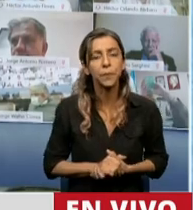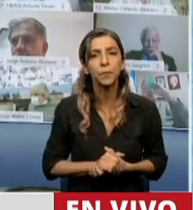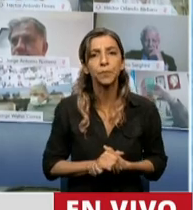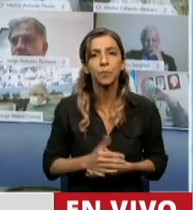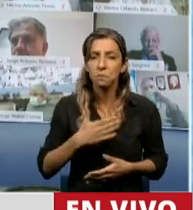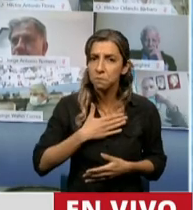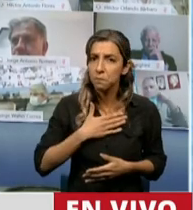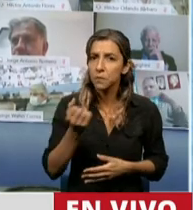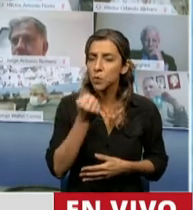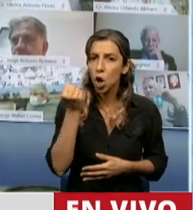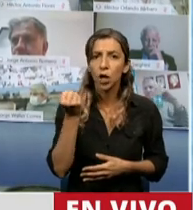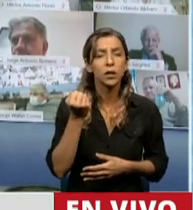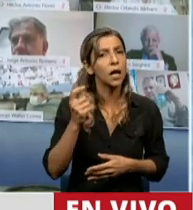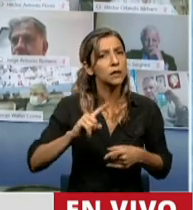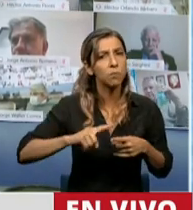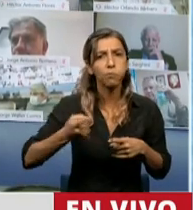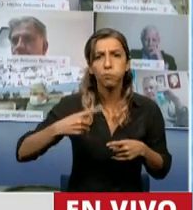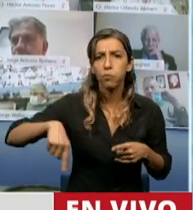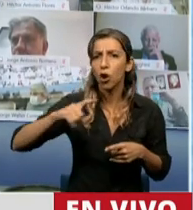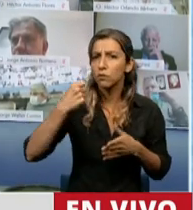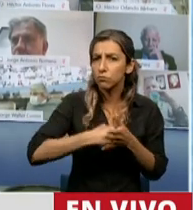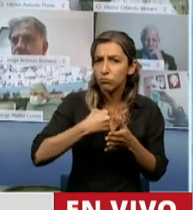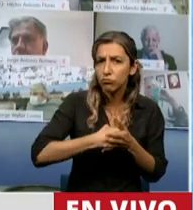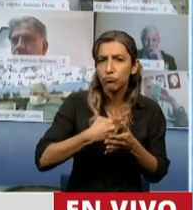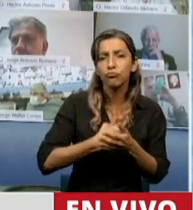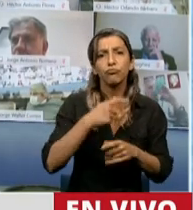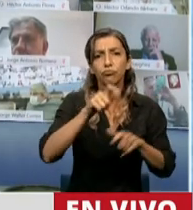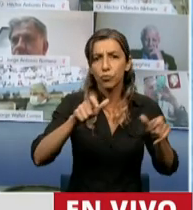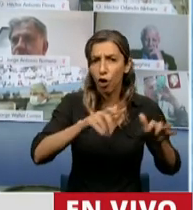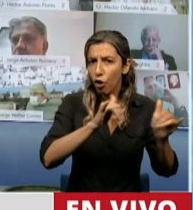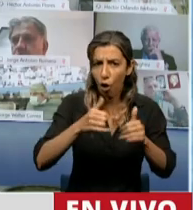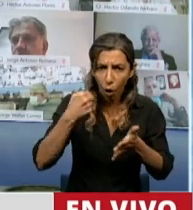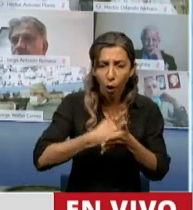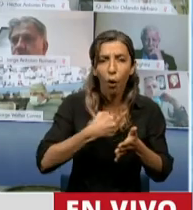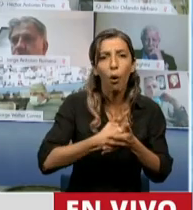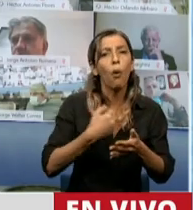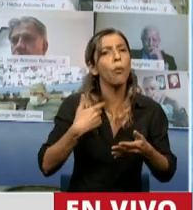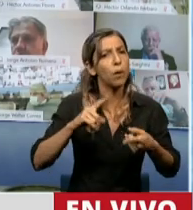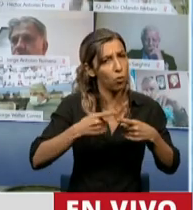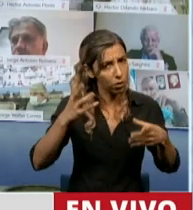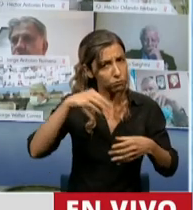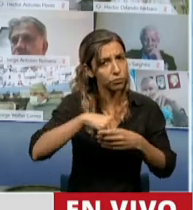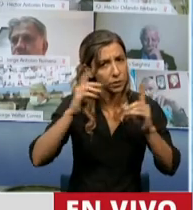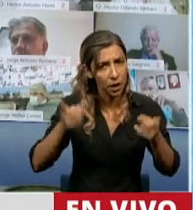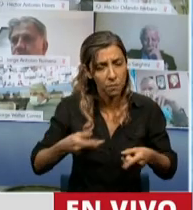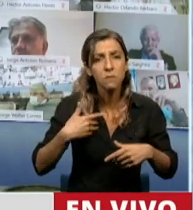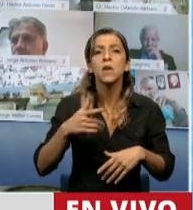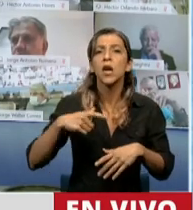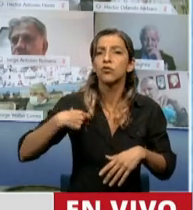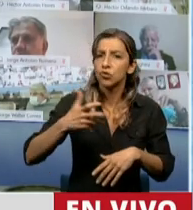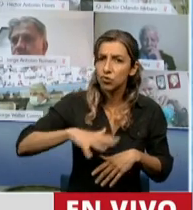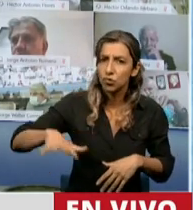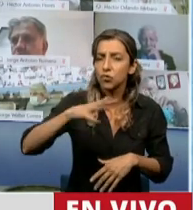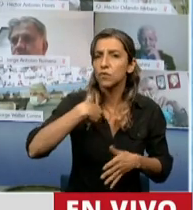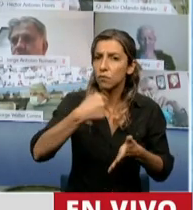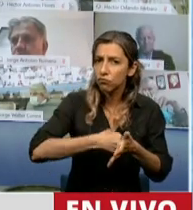Creo mucho en la militancia política, cultural, sindical, social y también ambiental.